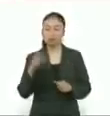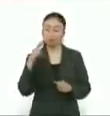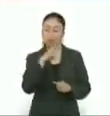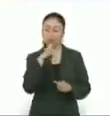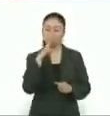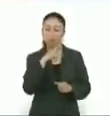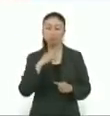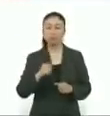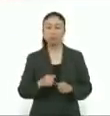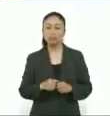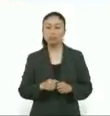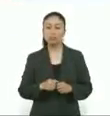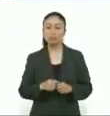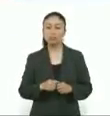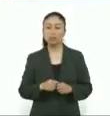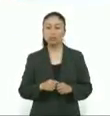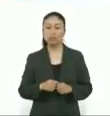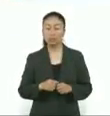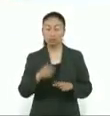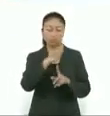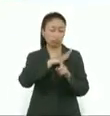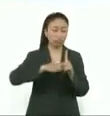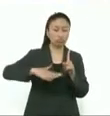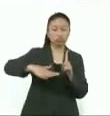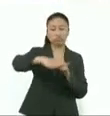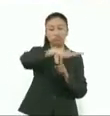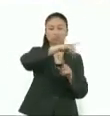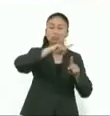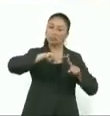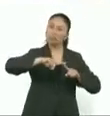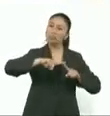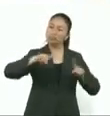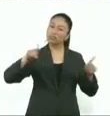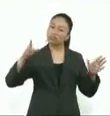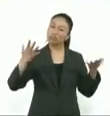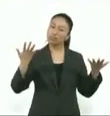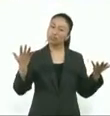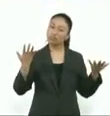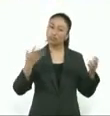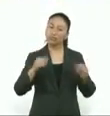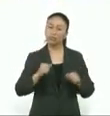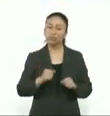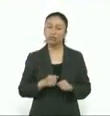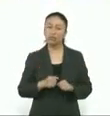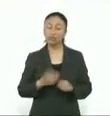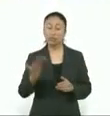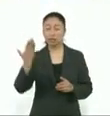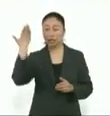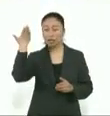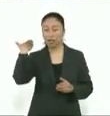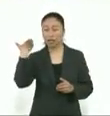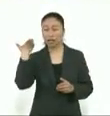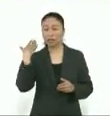hemos trazado una realidad diferente al del olvido o al de la exclusión.